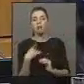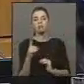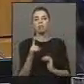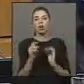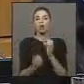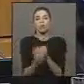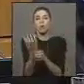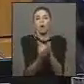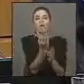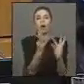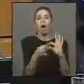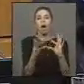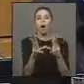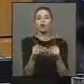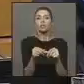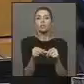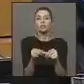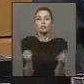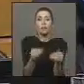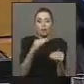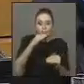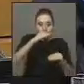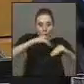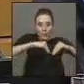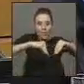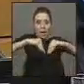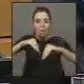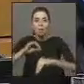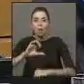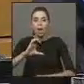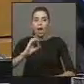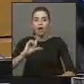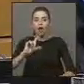de pequeños agricultores ecológicos.